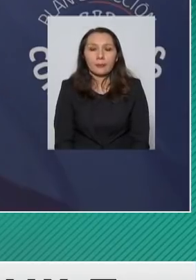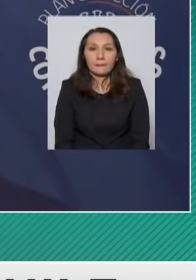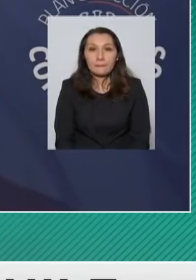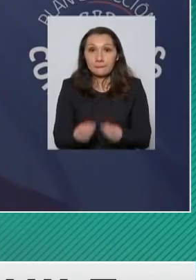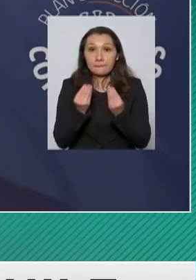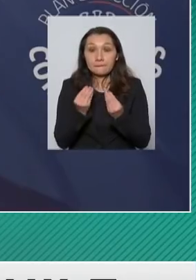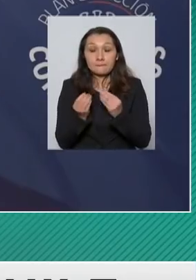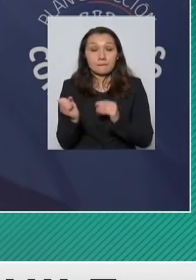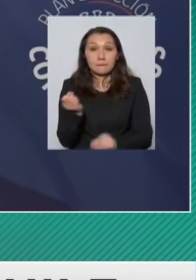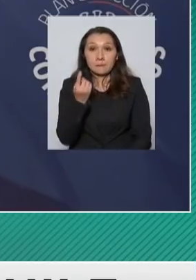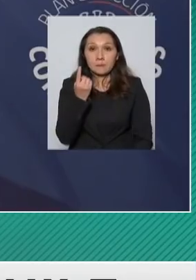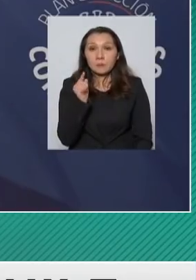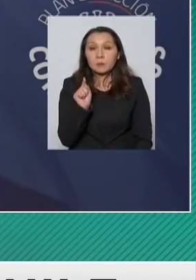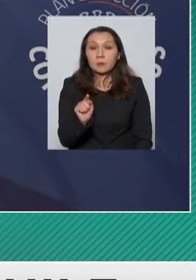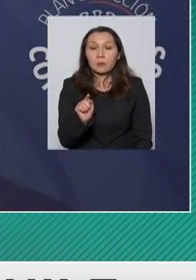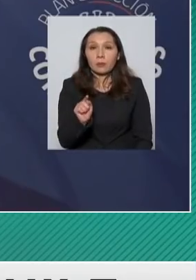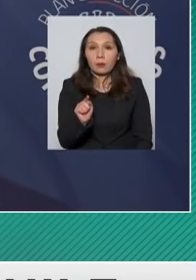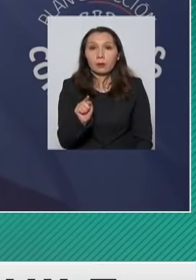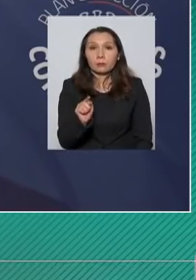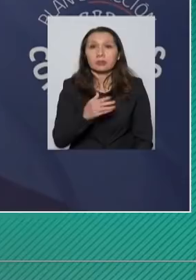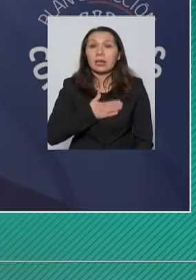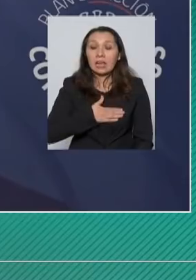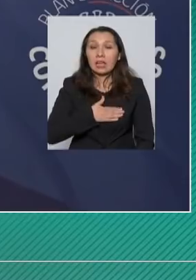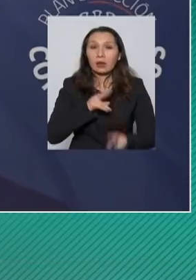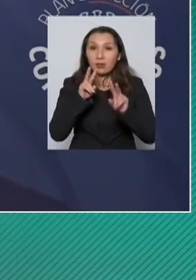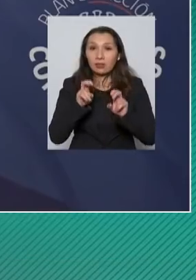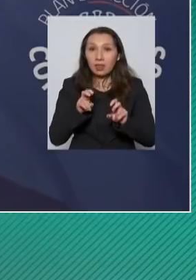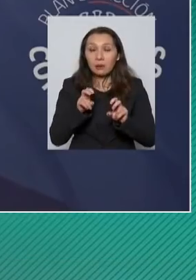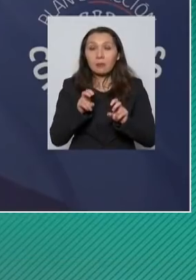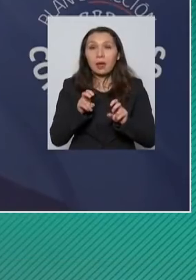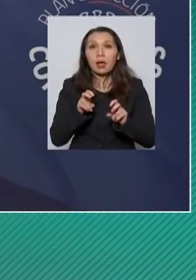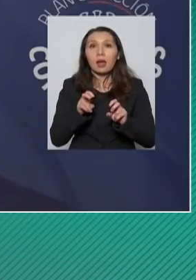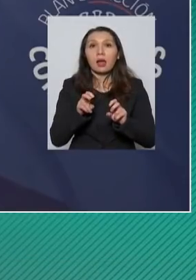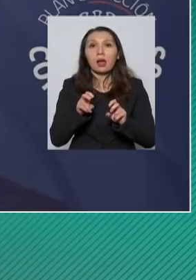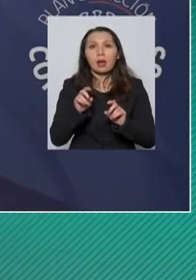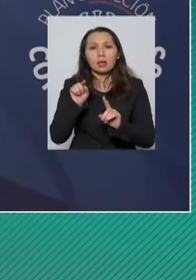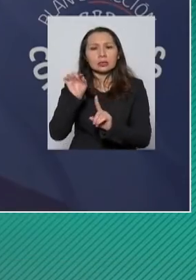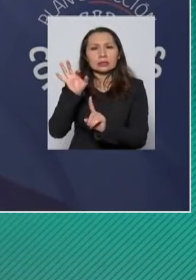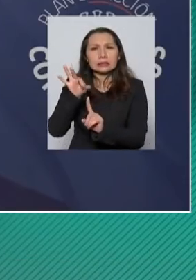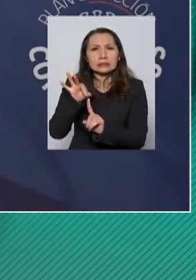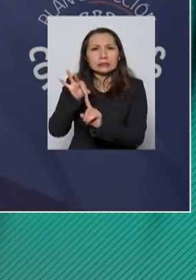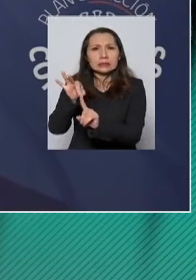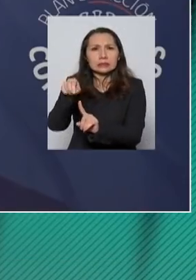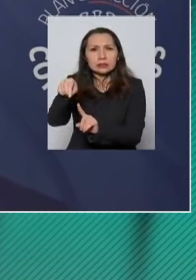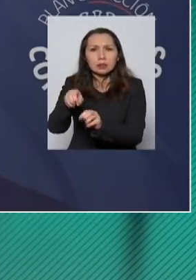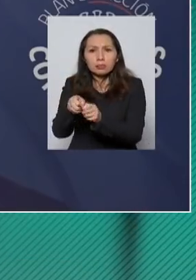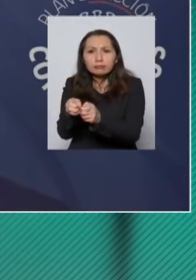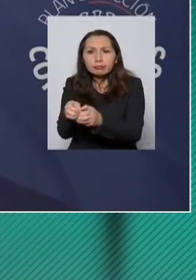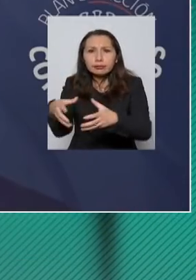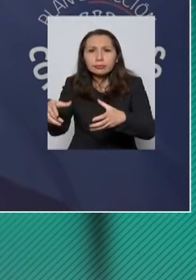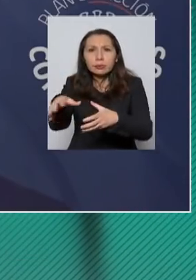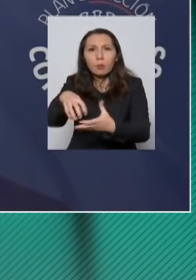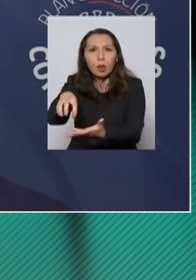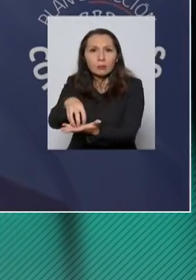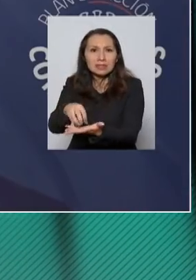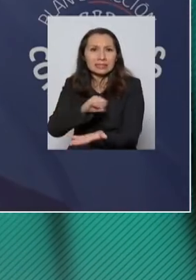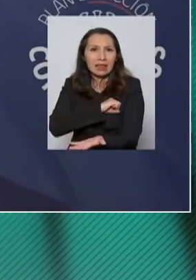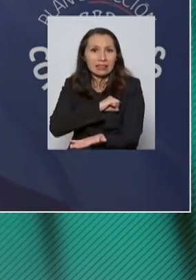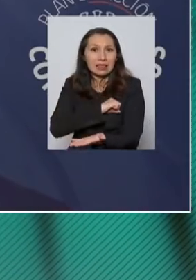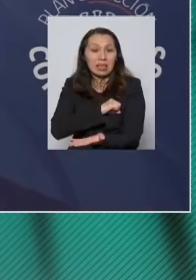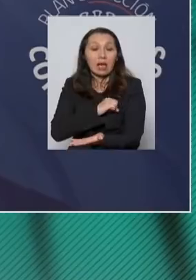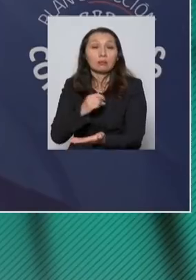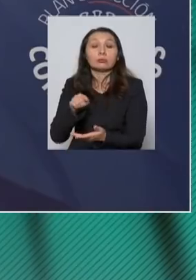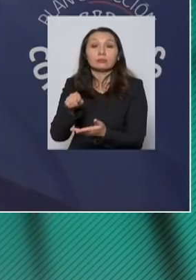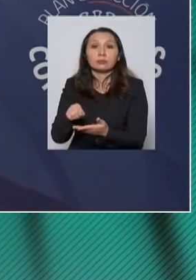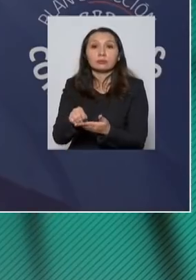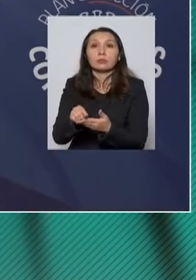Bueno, primero quisiera referirme al caso puntual de este brote en una localidad de Santiago. Ya